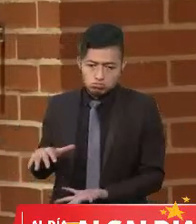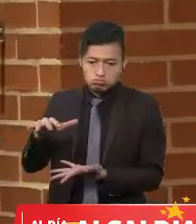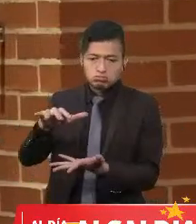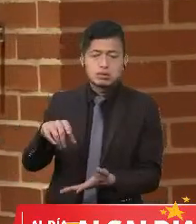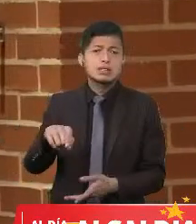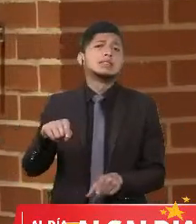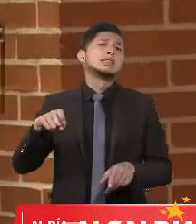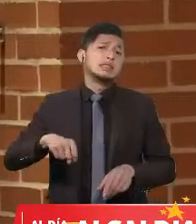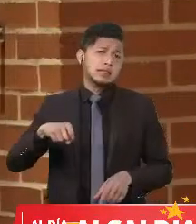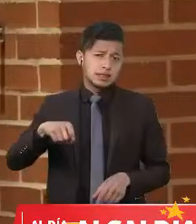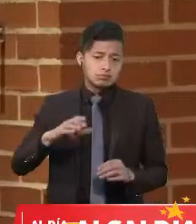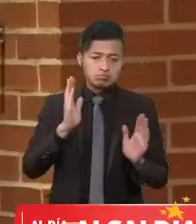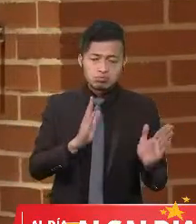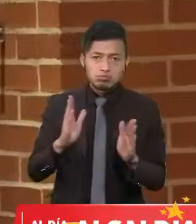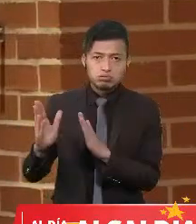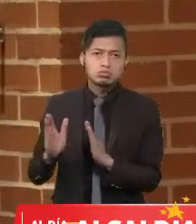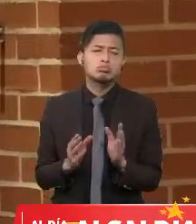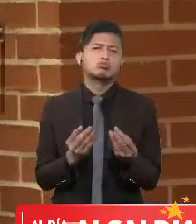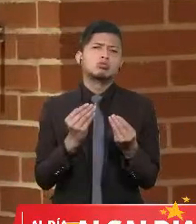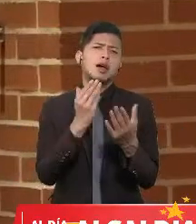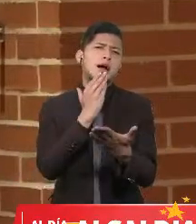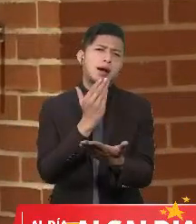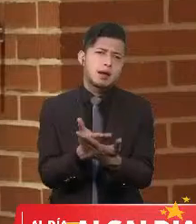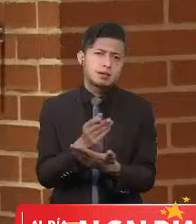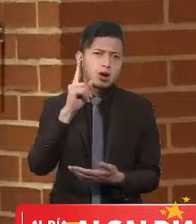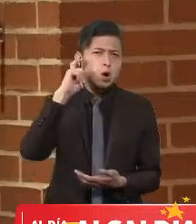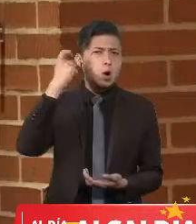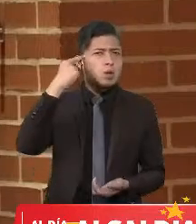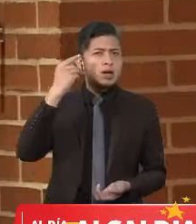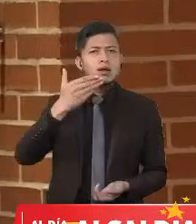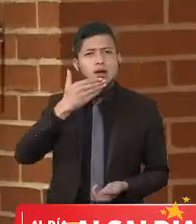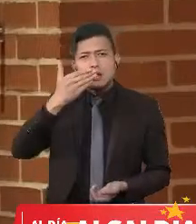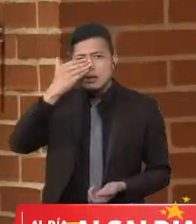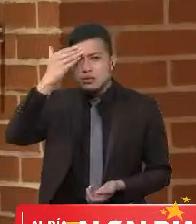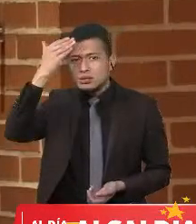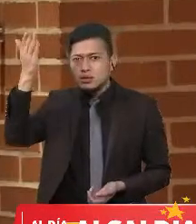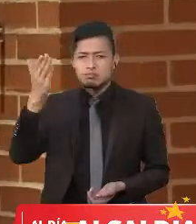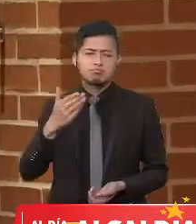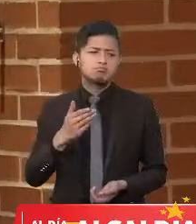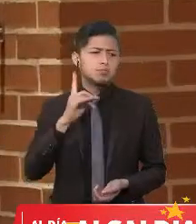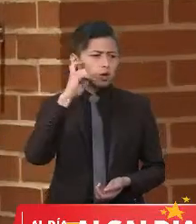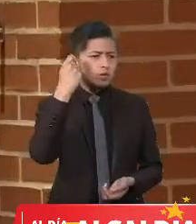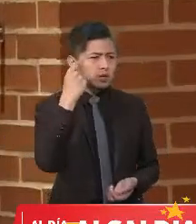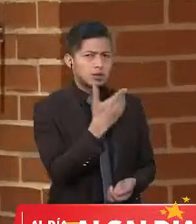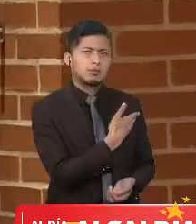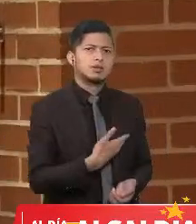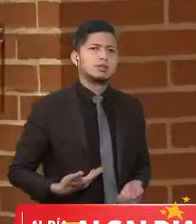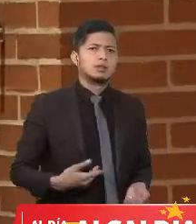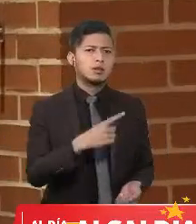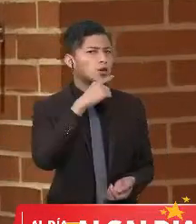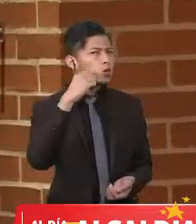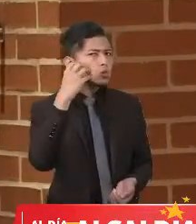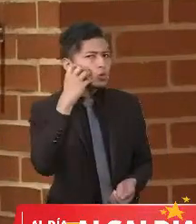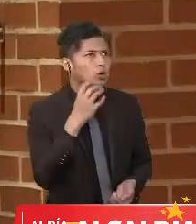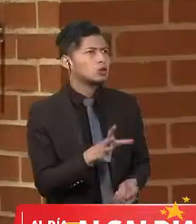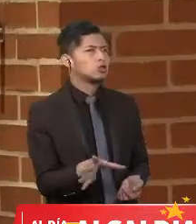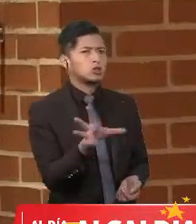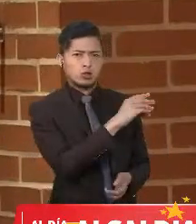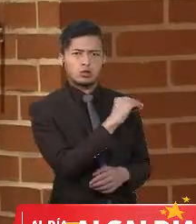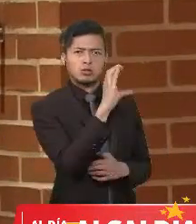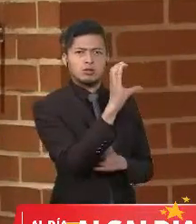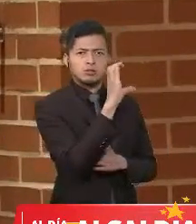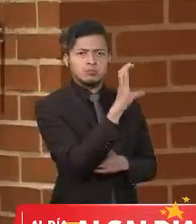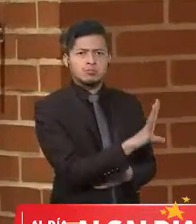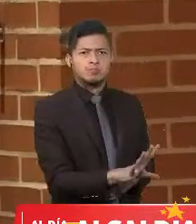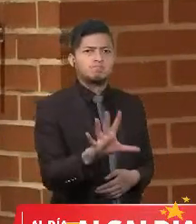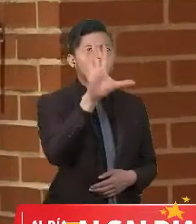se necesita. Muchas gracias al gobierno de los Emiratos Árabes, a nombre del gobierno del presidente Duque, de todos los colombianos, no solamente